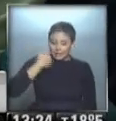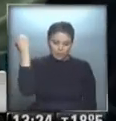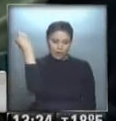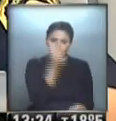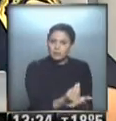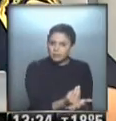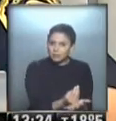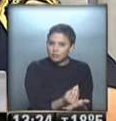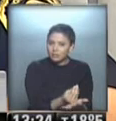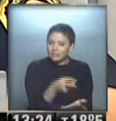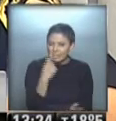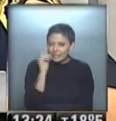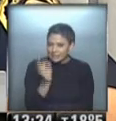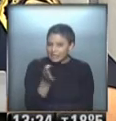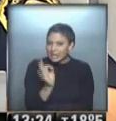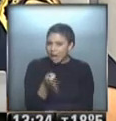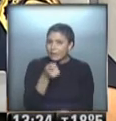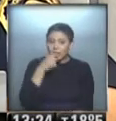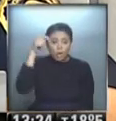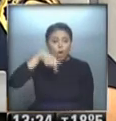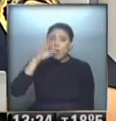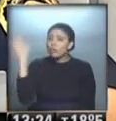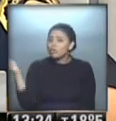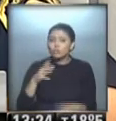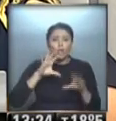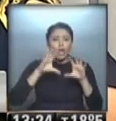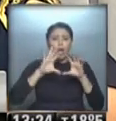Argentina, conociendo cómo trabaja hoy por hoy todo el esquema